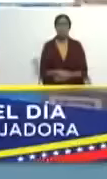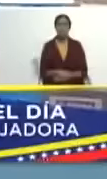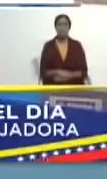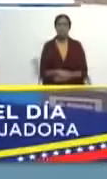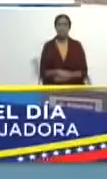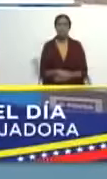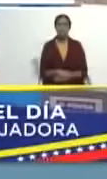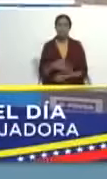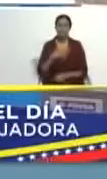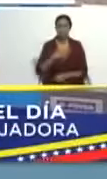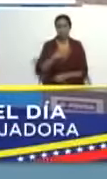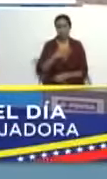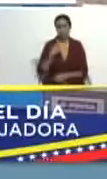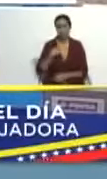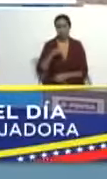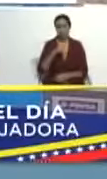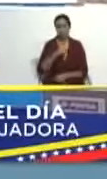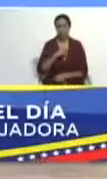hemos dado,